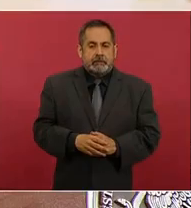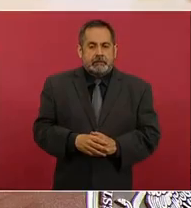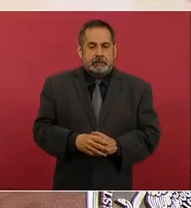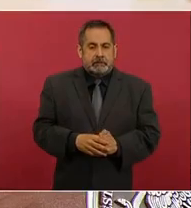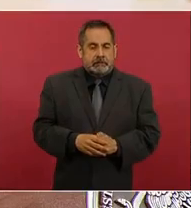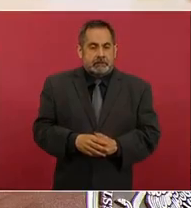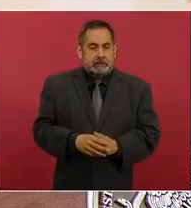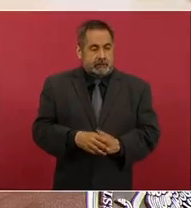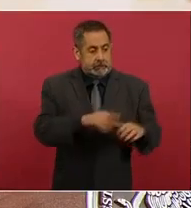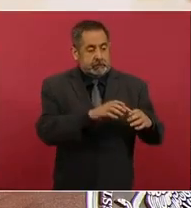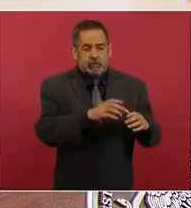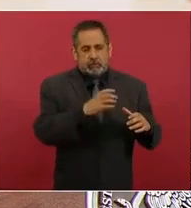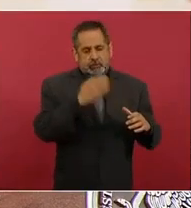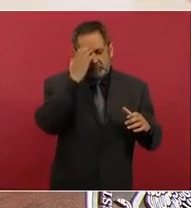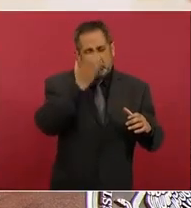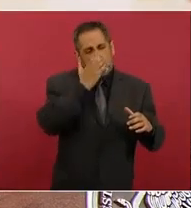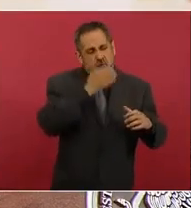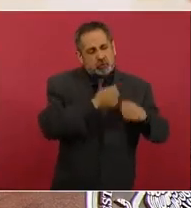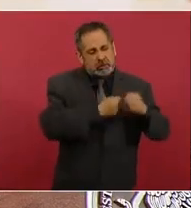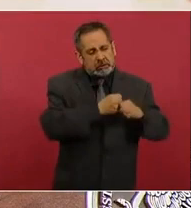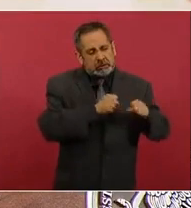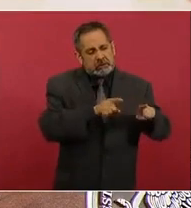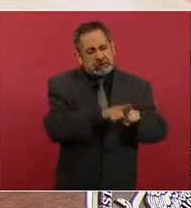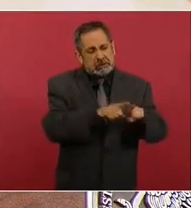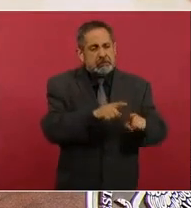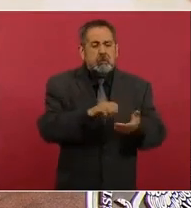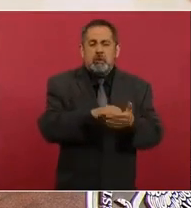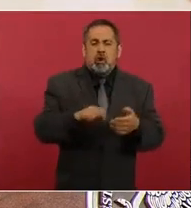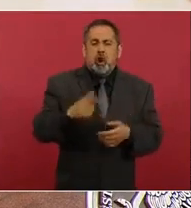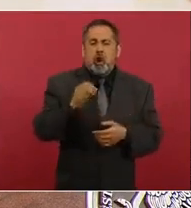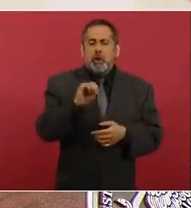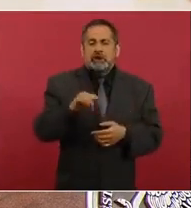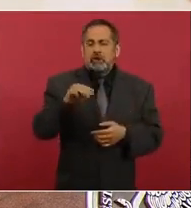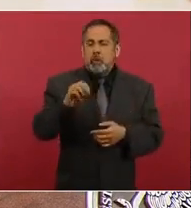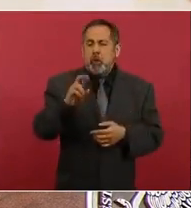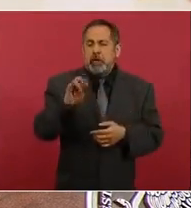siendo conservadores, Manuel Gómez Morín y otros.